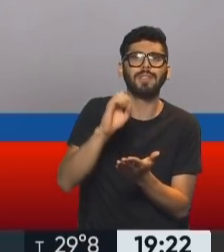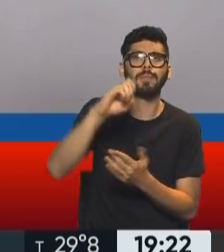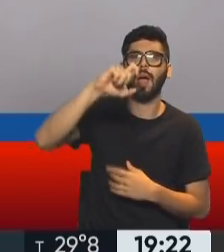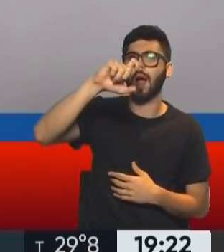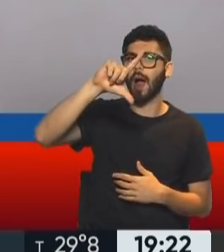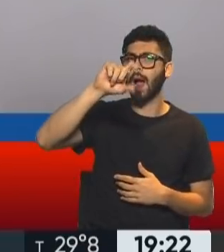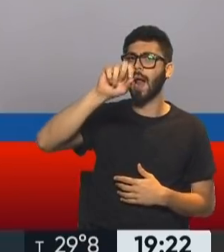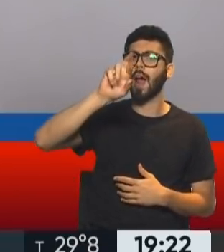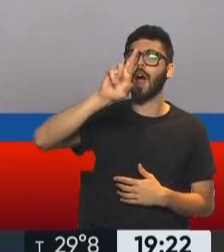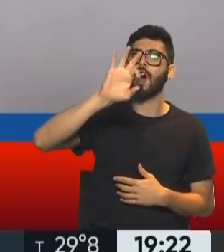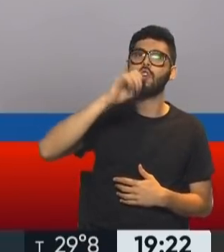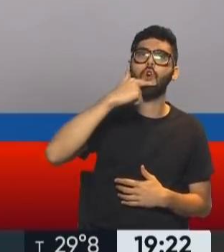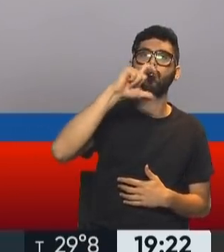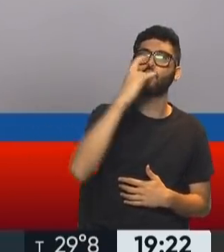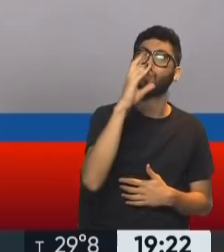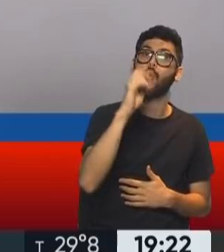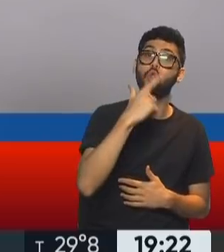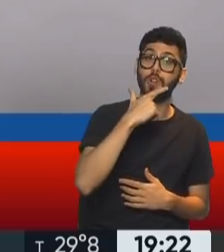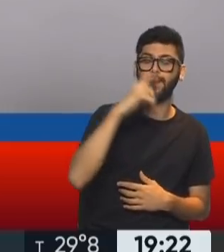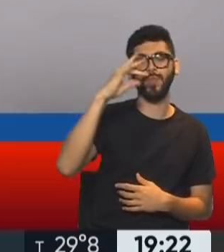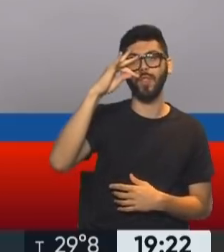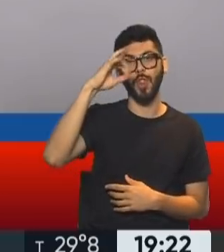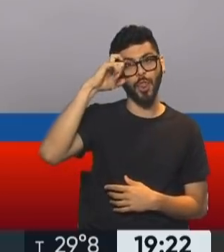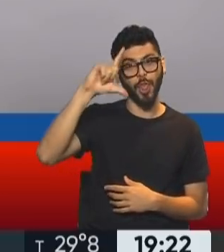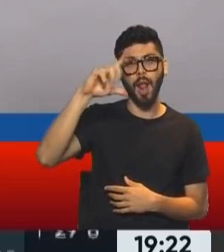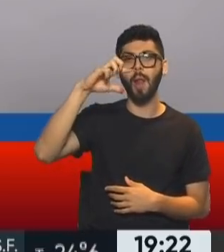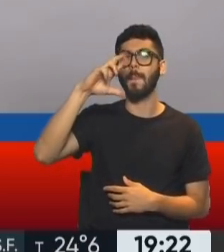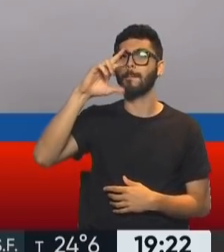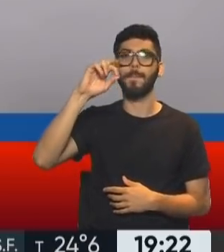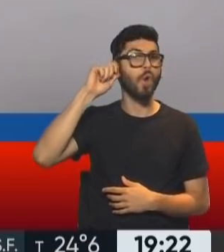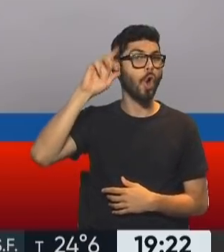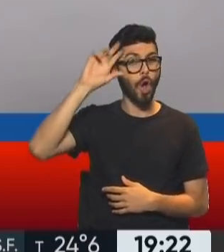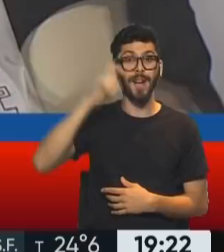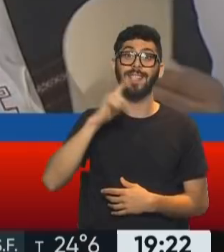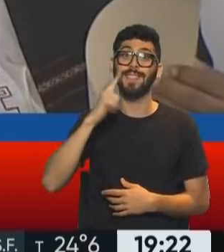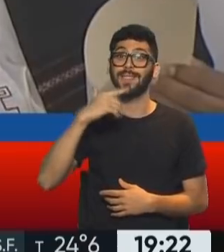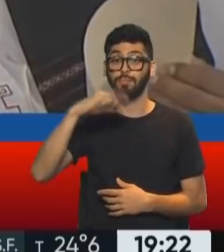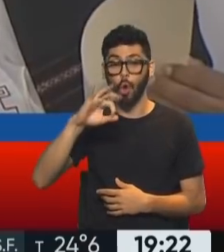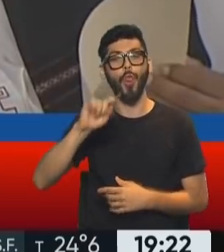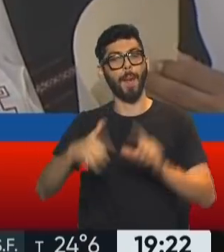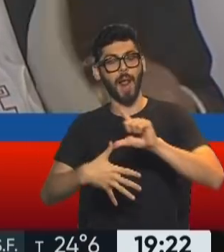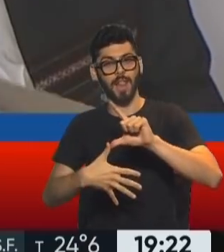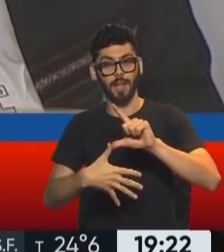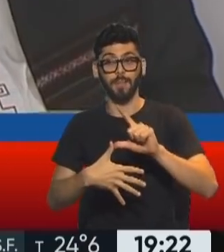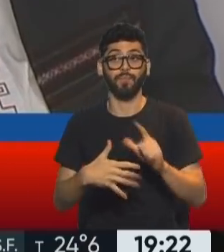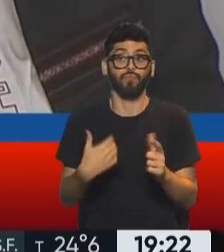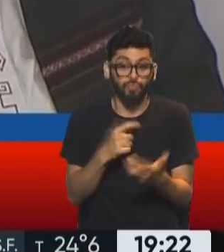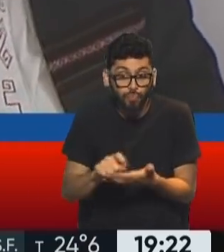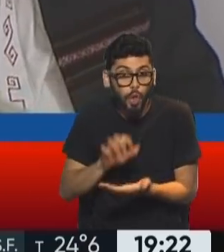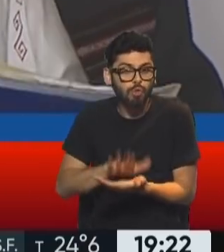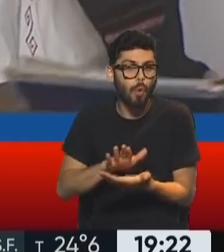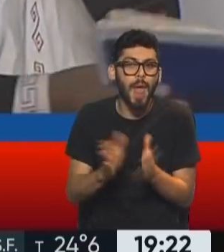América Latina. Me tocó a mí hablar sobre la corrupción y la ética en esos años.